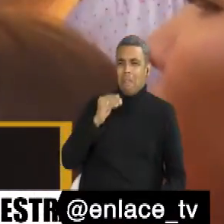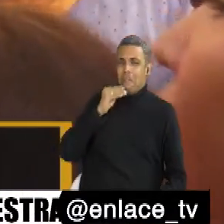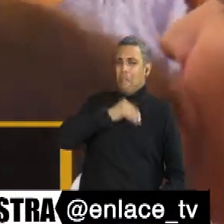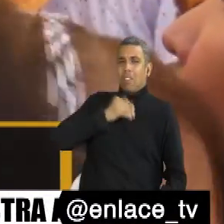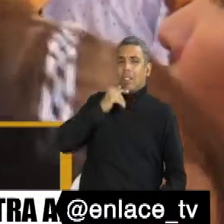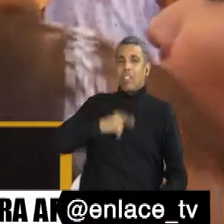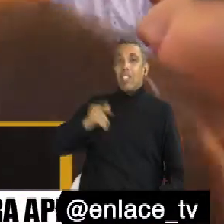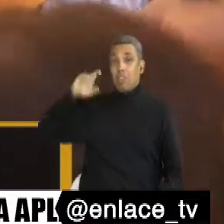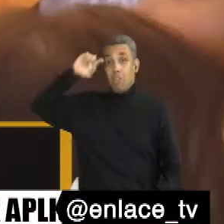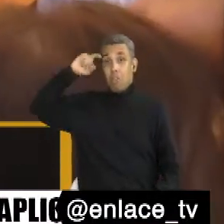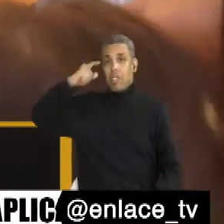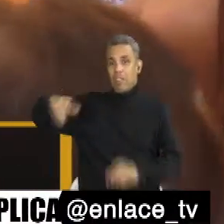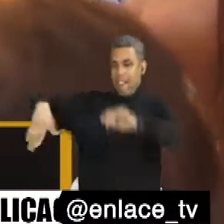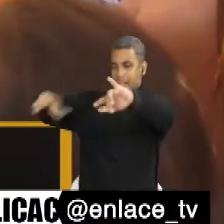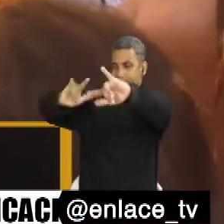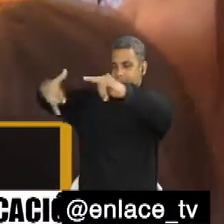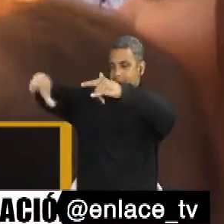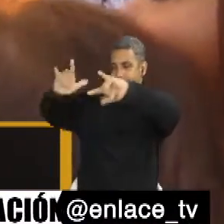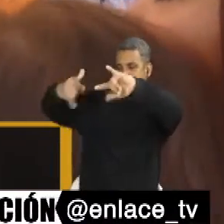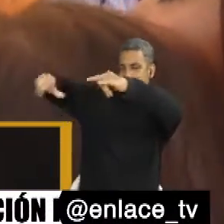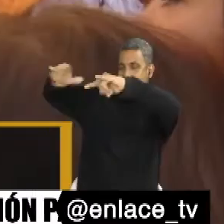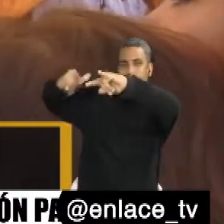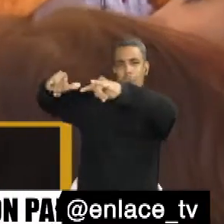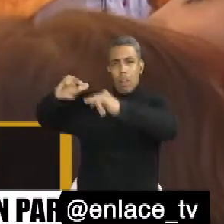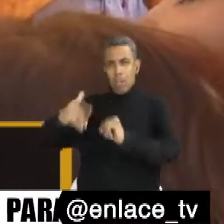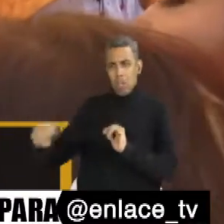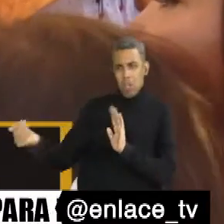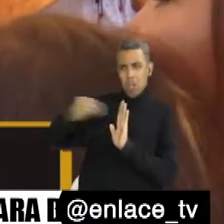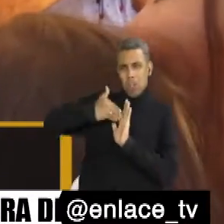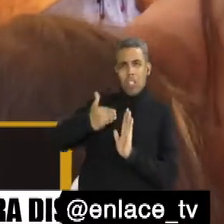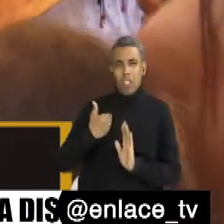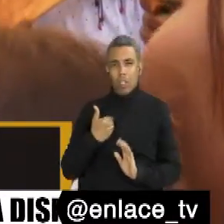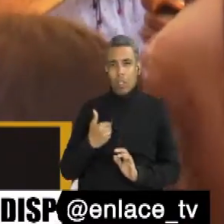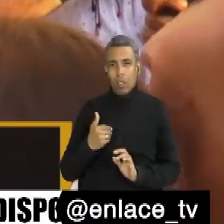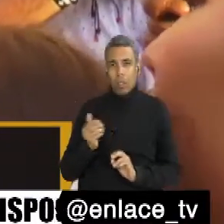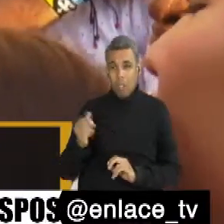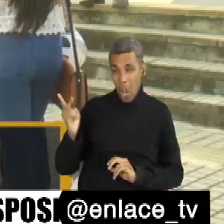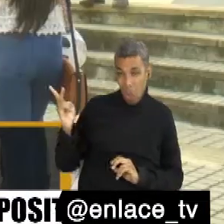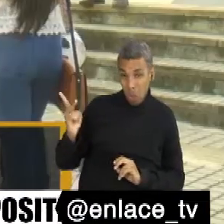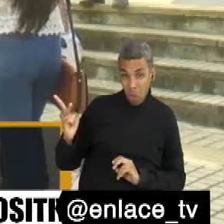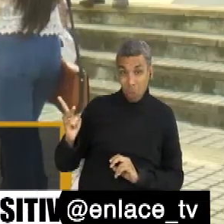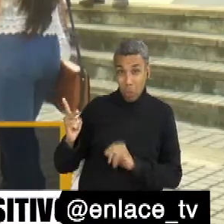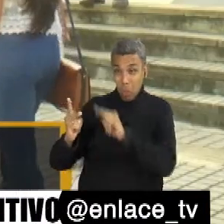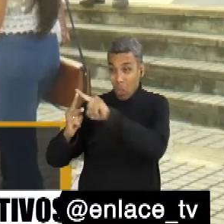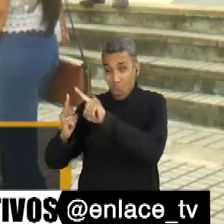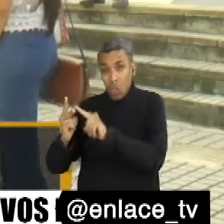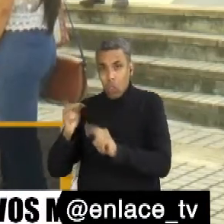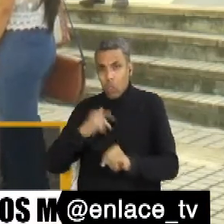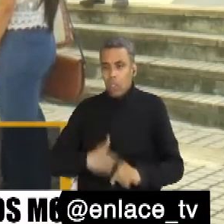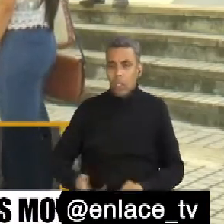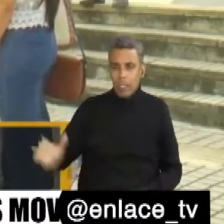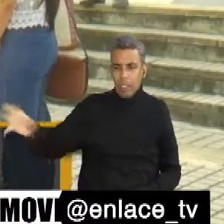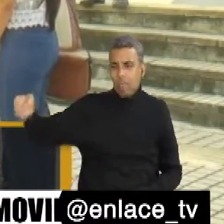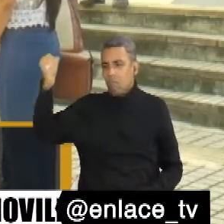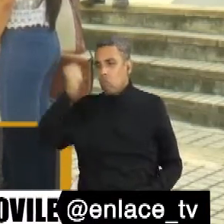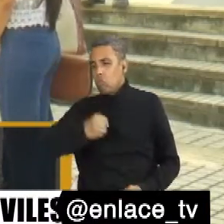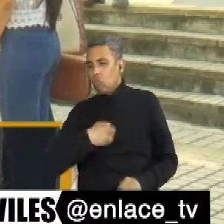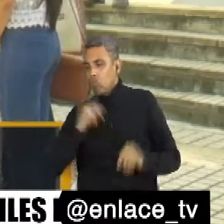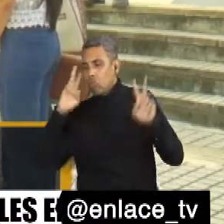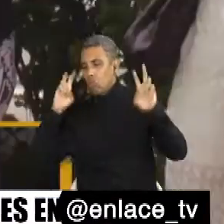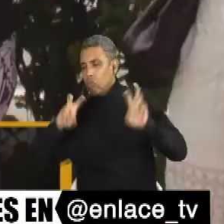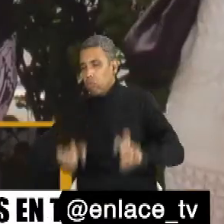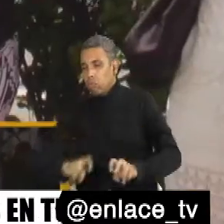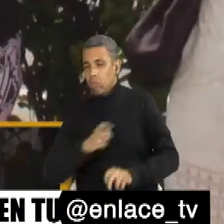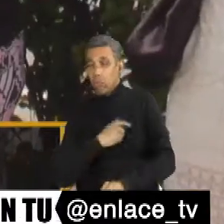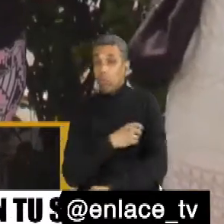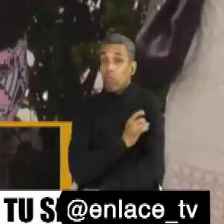testimonio, y también le abrieron un proceso al otro falso testigo, Fremio Sánchez. Eran las dos únicas pruebas, entre comillas.